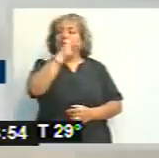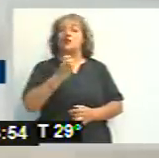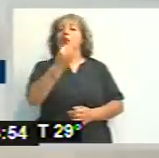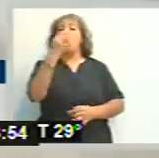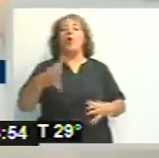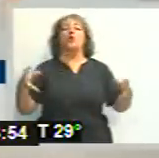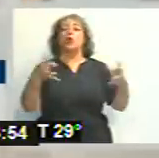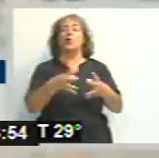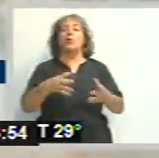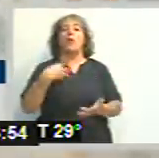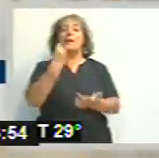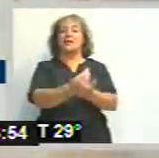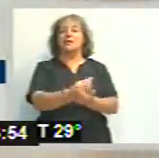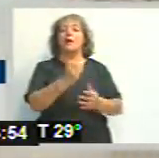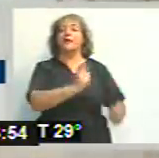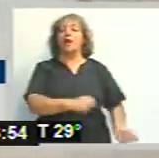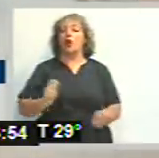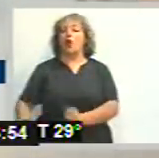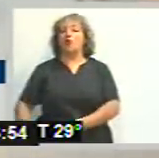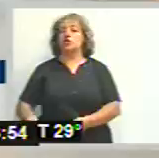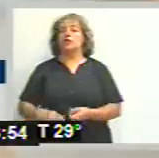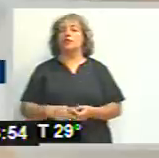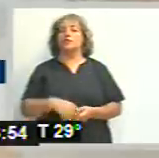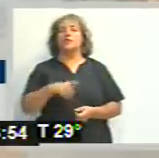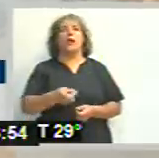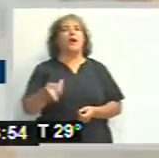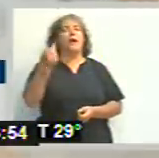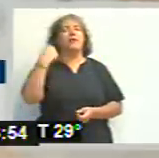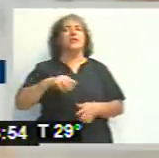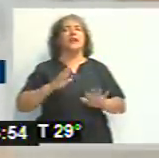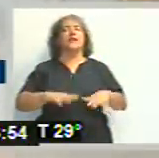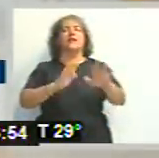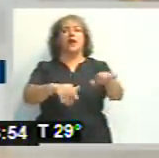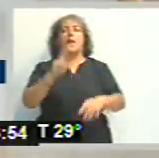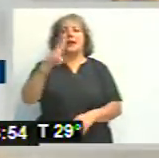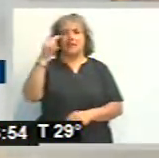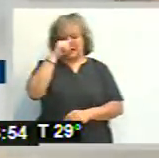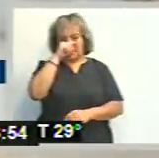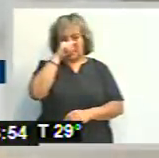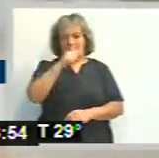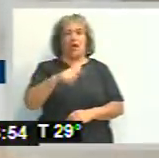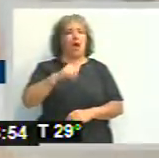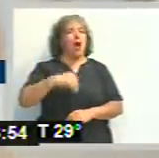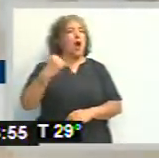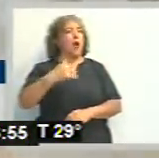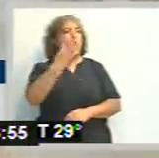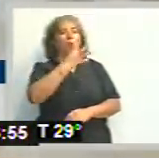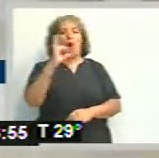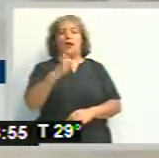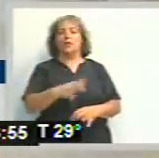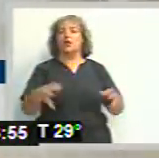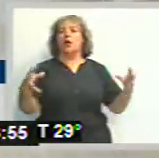agrupaciones participan en estos cursos? Ayer desfilaron alrededor de 27, tenemos 40